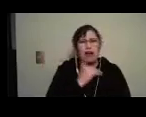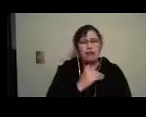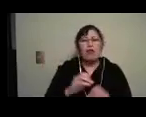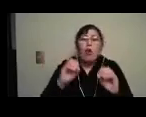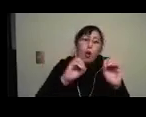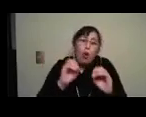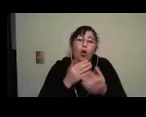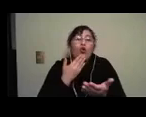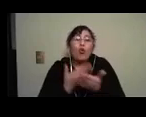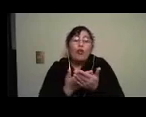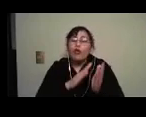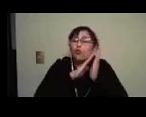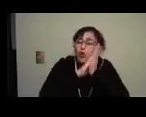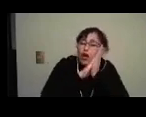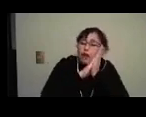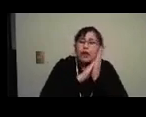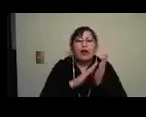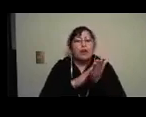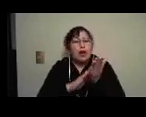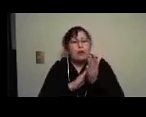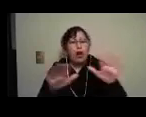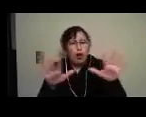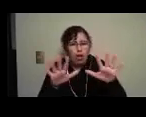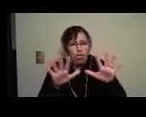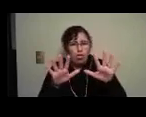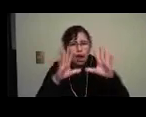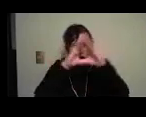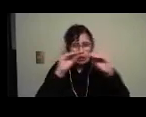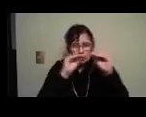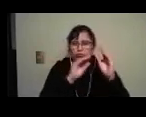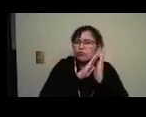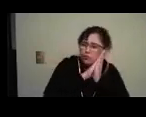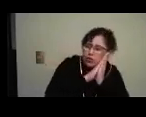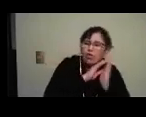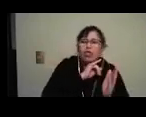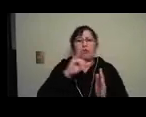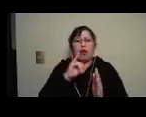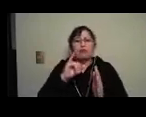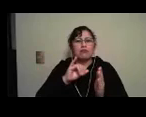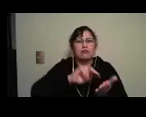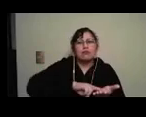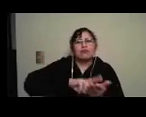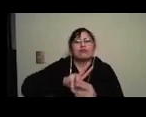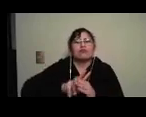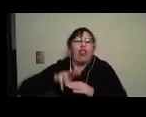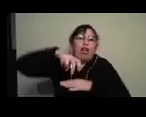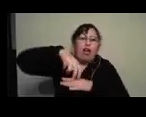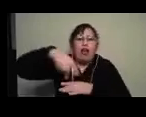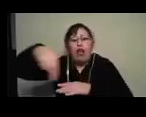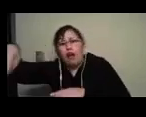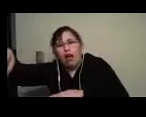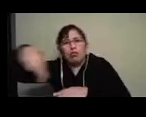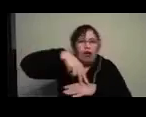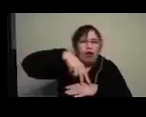por ejemplo, ahora se acuesta a las 10, pero permanece, se levanta 3 o 4 o 5 veces en la noche, duerme de día, anda mucho